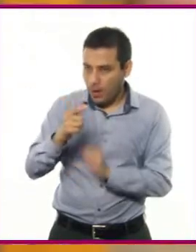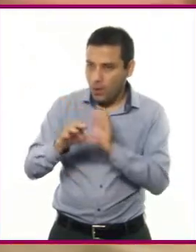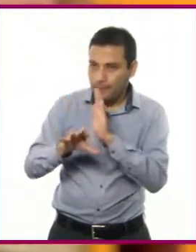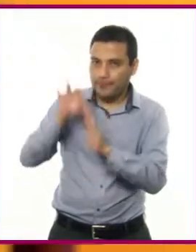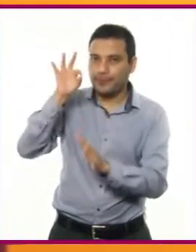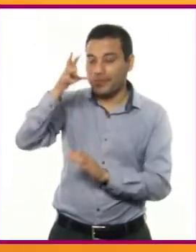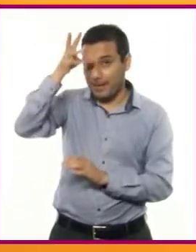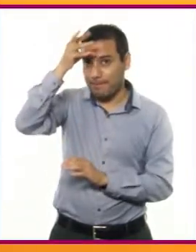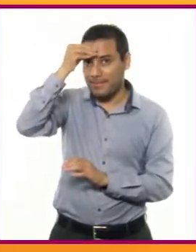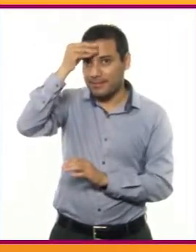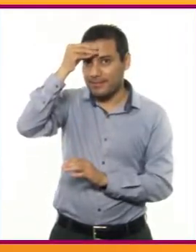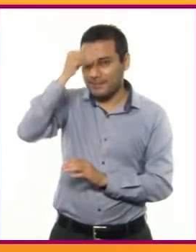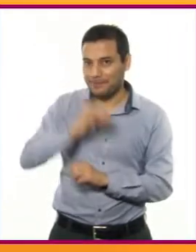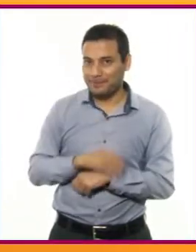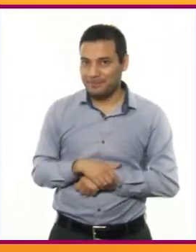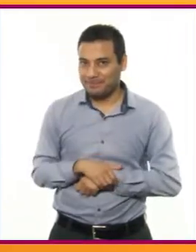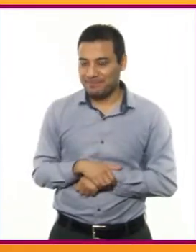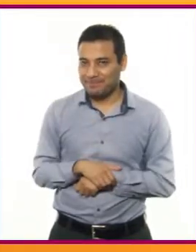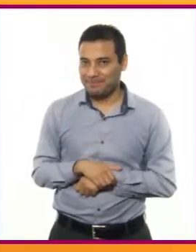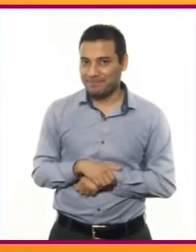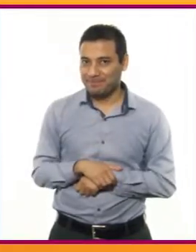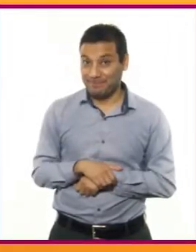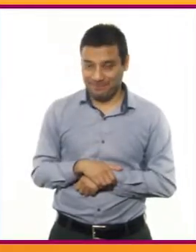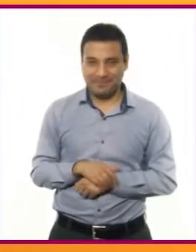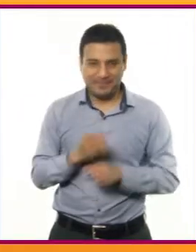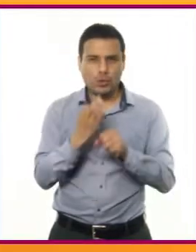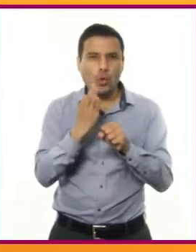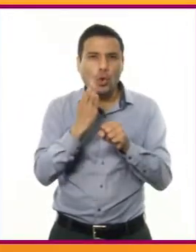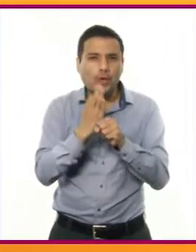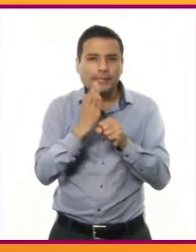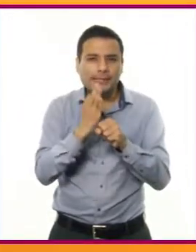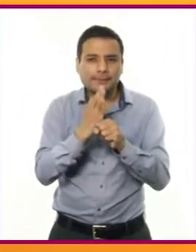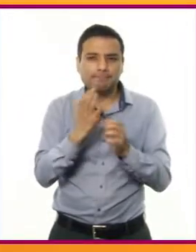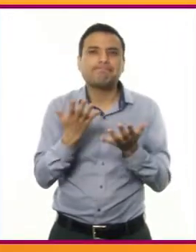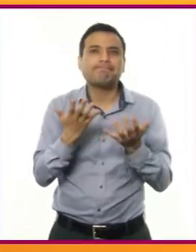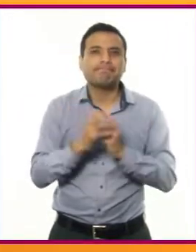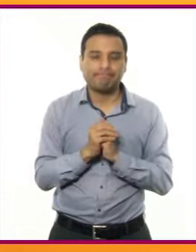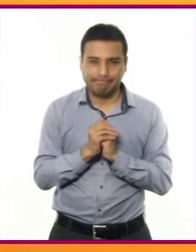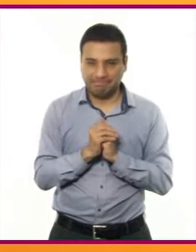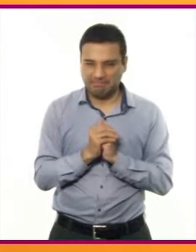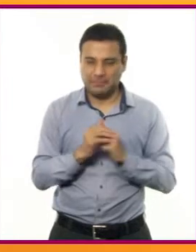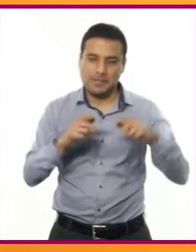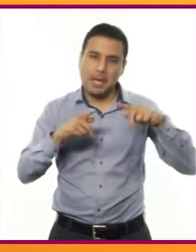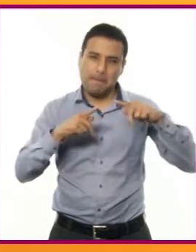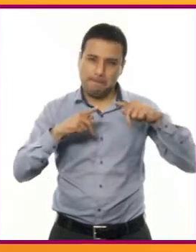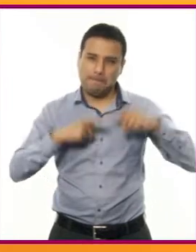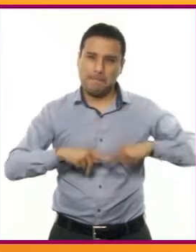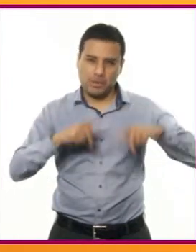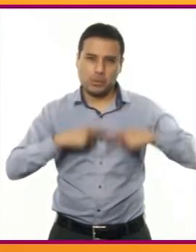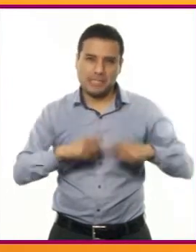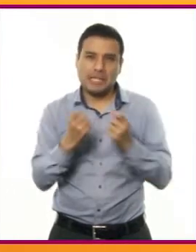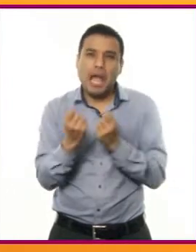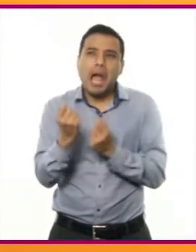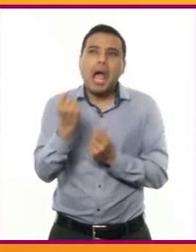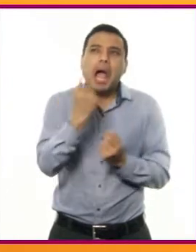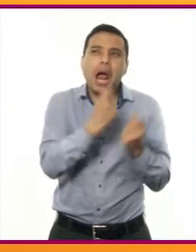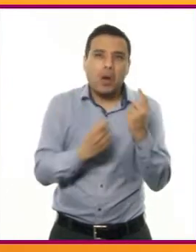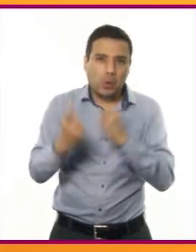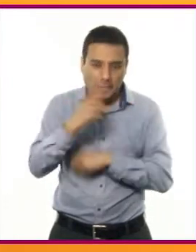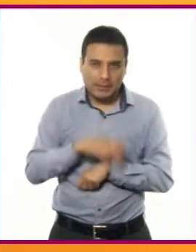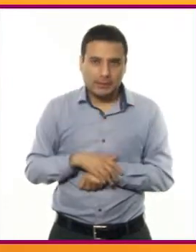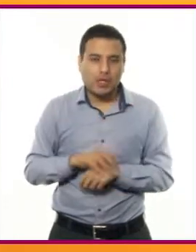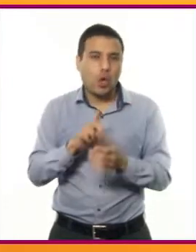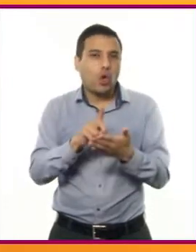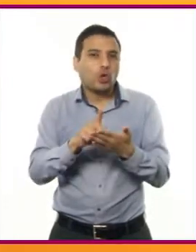enseñanza. En este caso, analizaremos que, cuando algunas personas que consumen sustancias adictivas